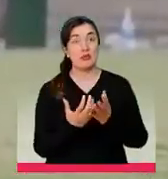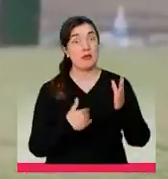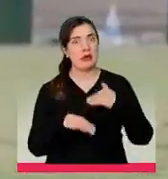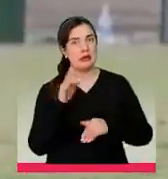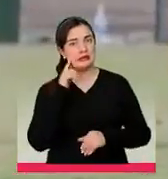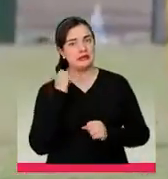peseiro